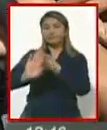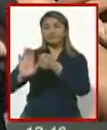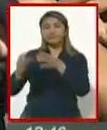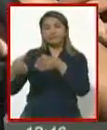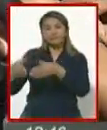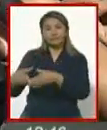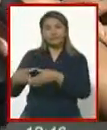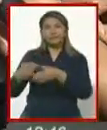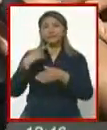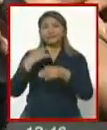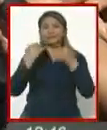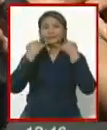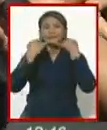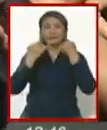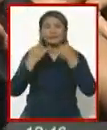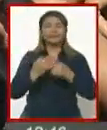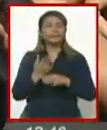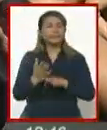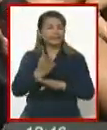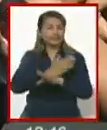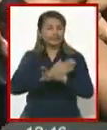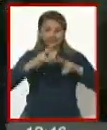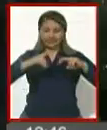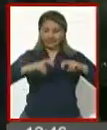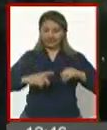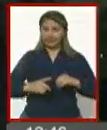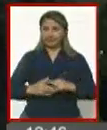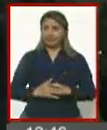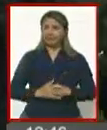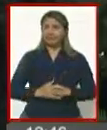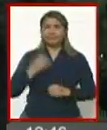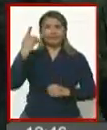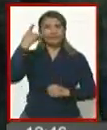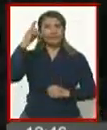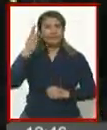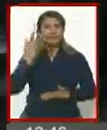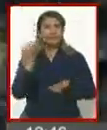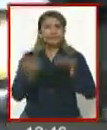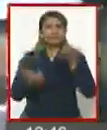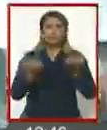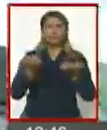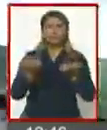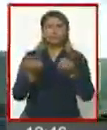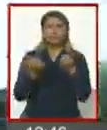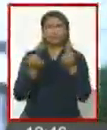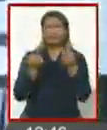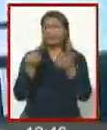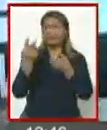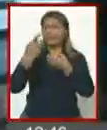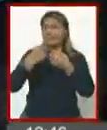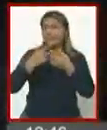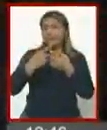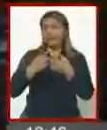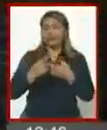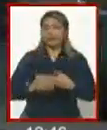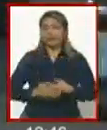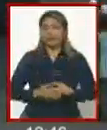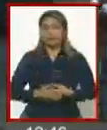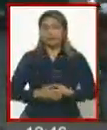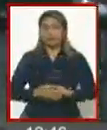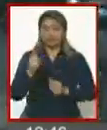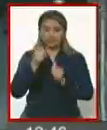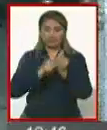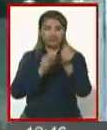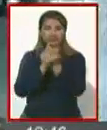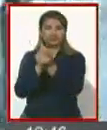se va a hacer un informe previo análisis y estudio para ver el grado de participación de